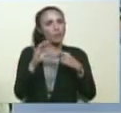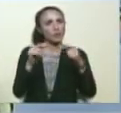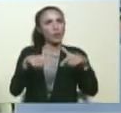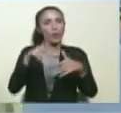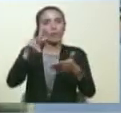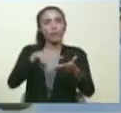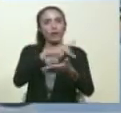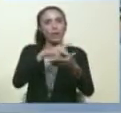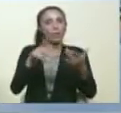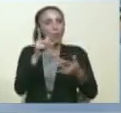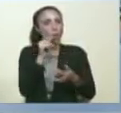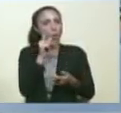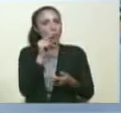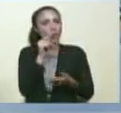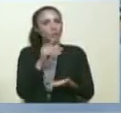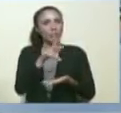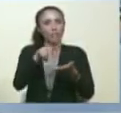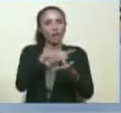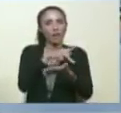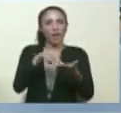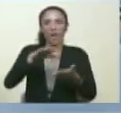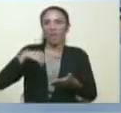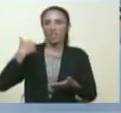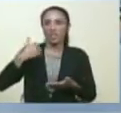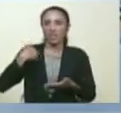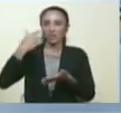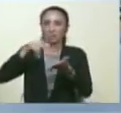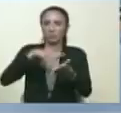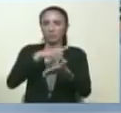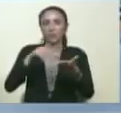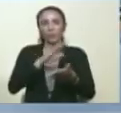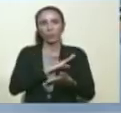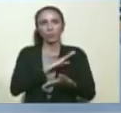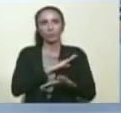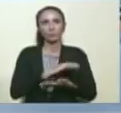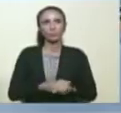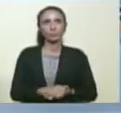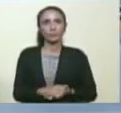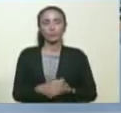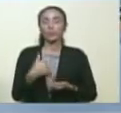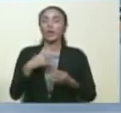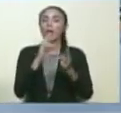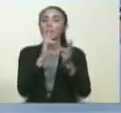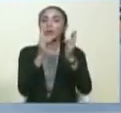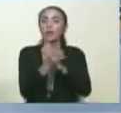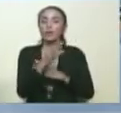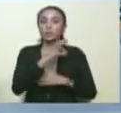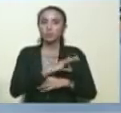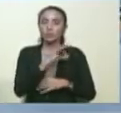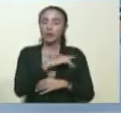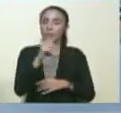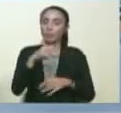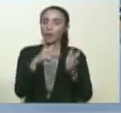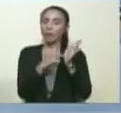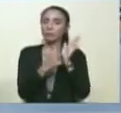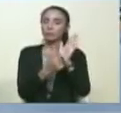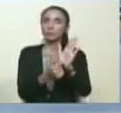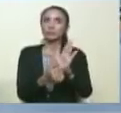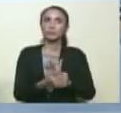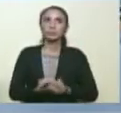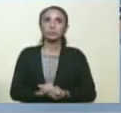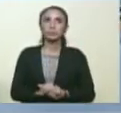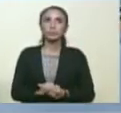bailador de flamenco, pero yo quiero regalarles, y lo quiero regalar en mis redes sociales también, yo quiero